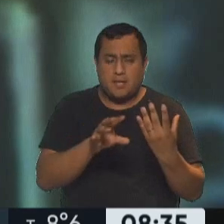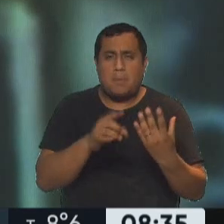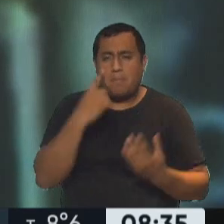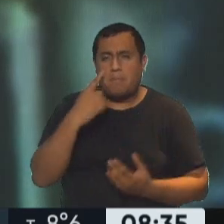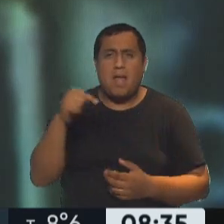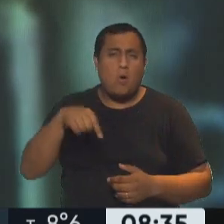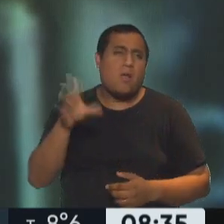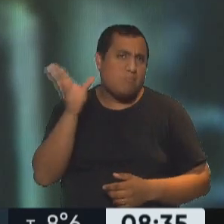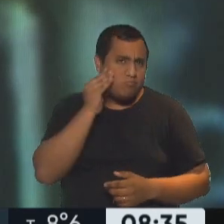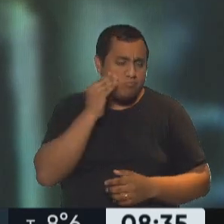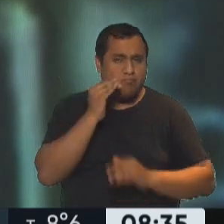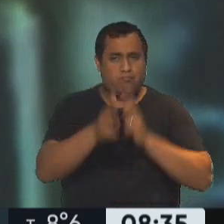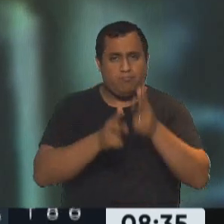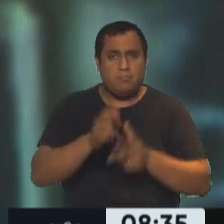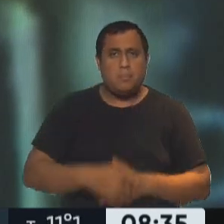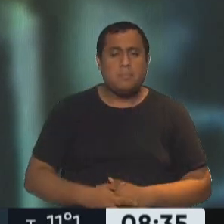escuchar.